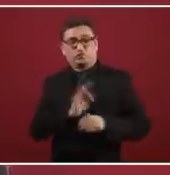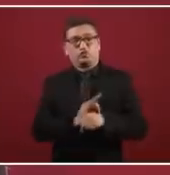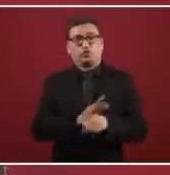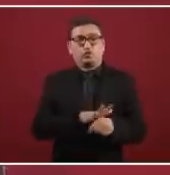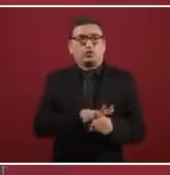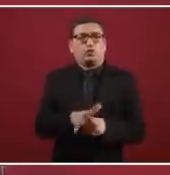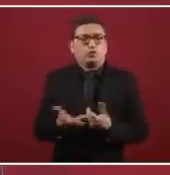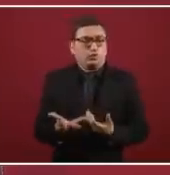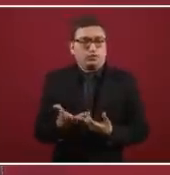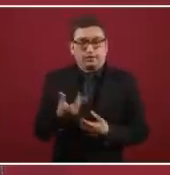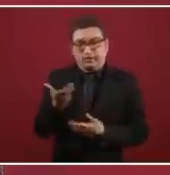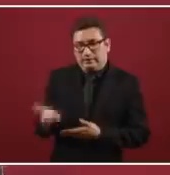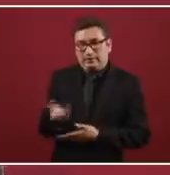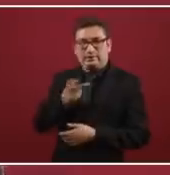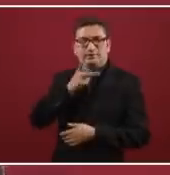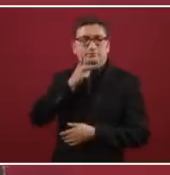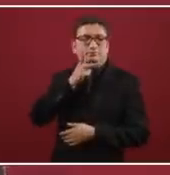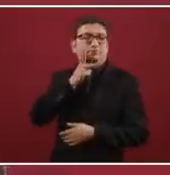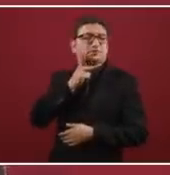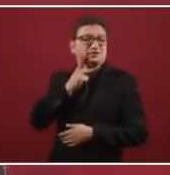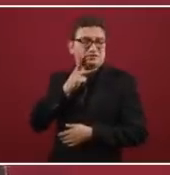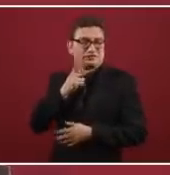petróleo.